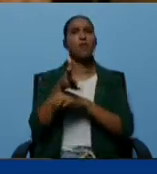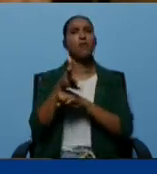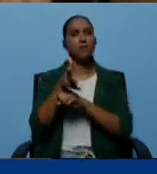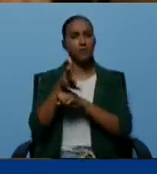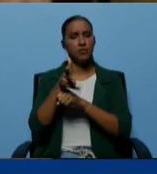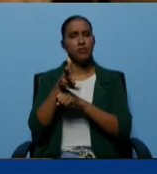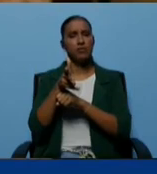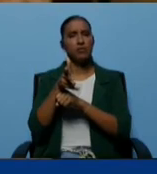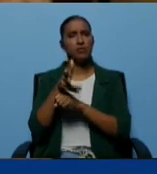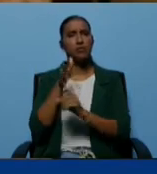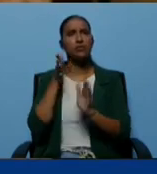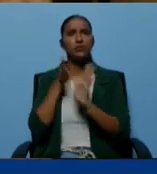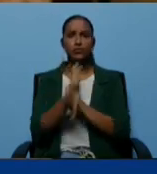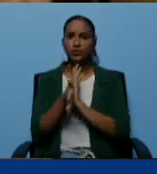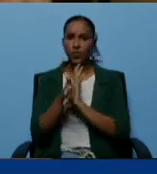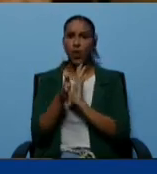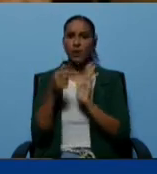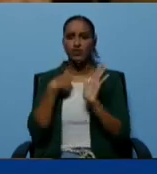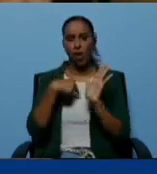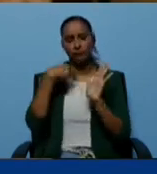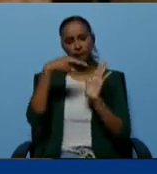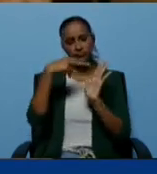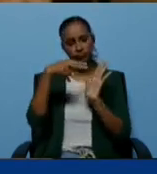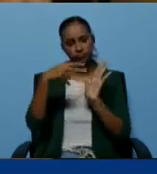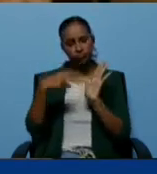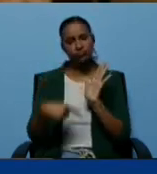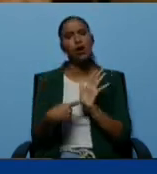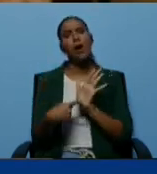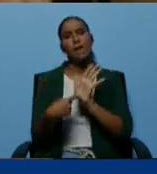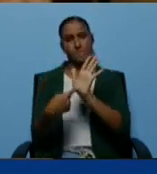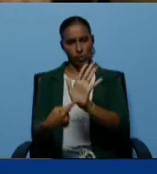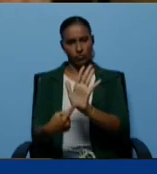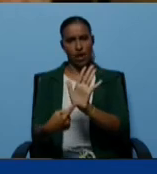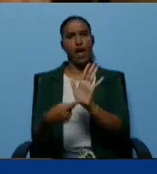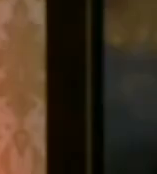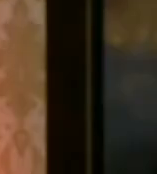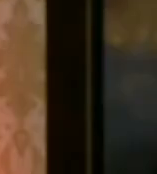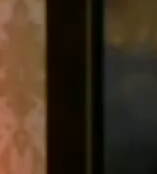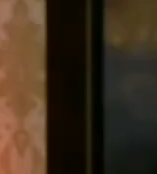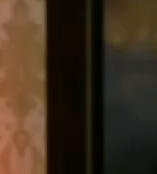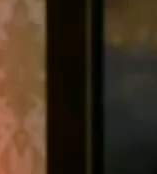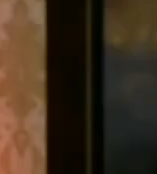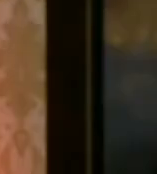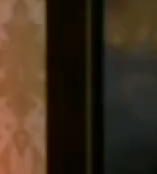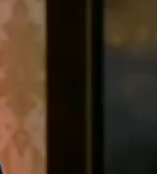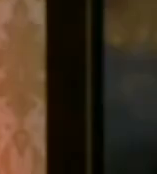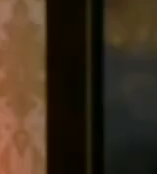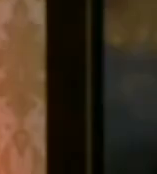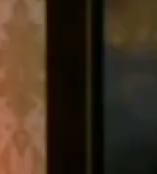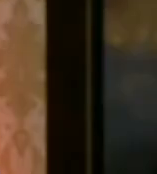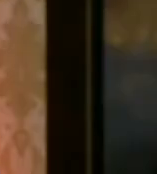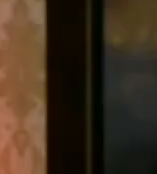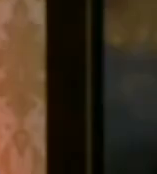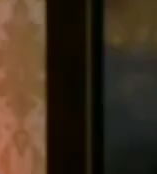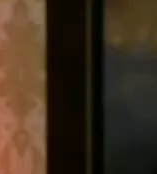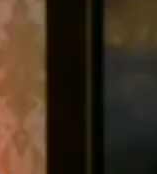he tratado de manera muy sucinta de describir. Si podamos verlo, adelante. Sin palabras,